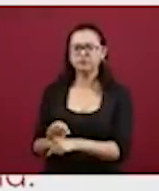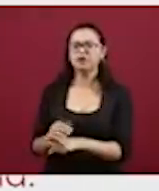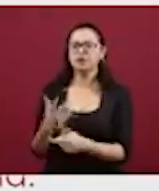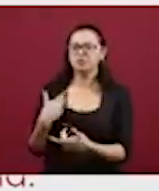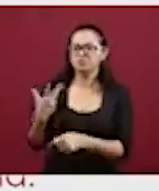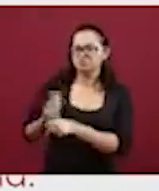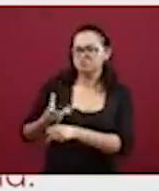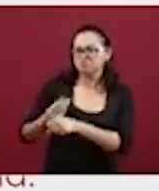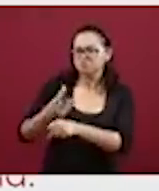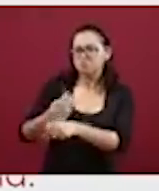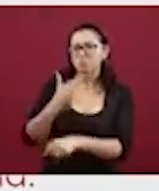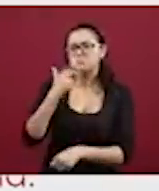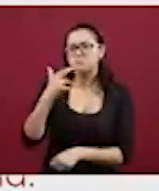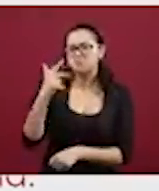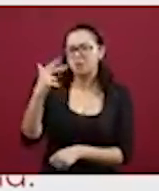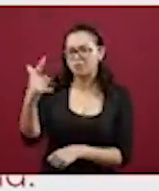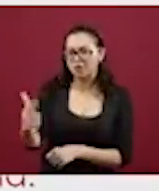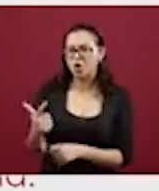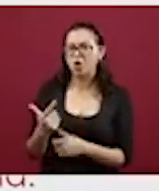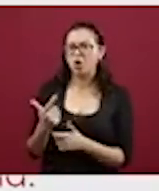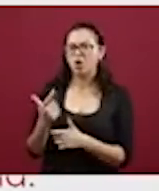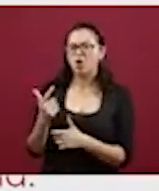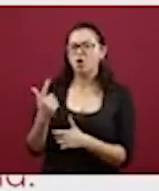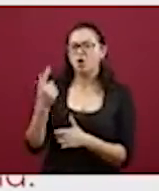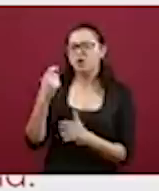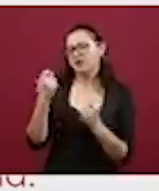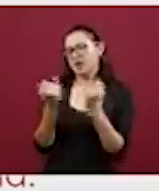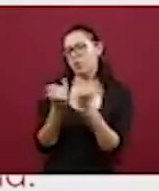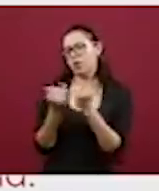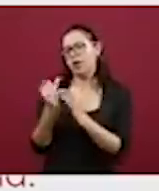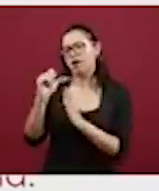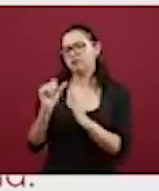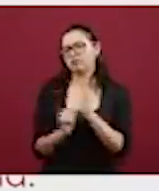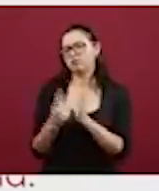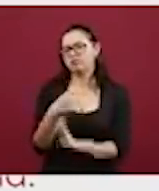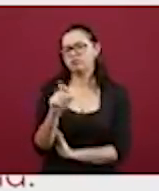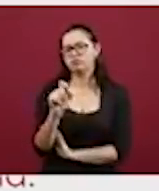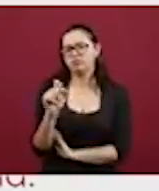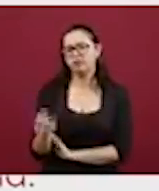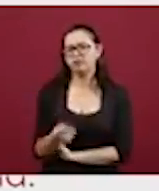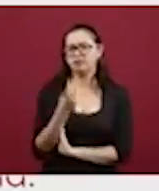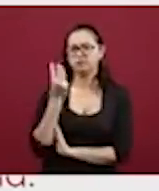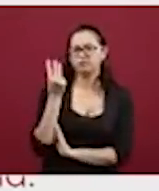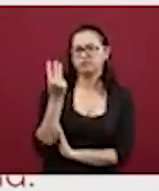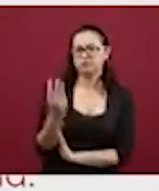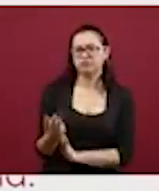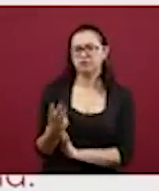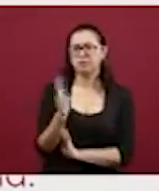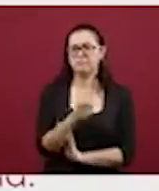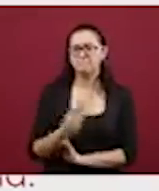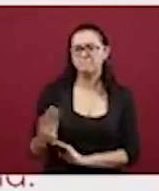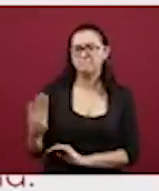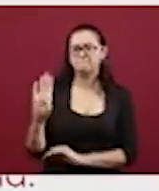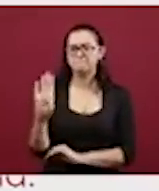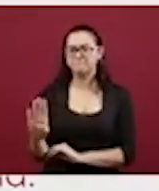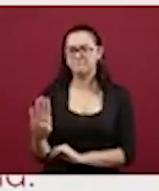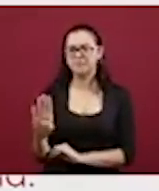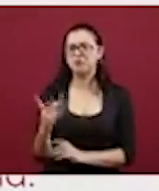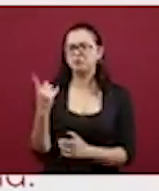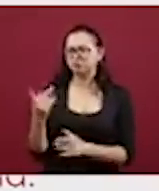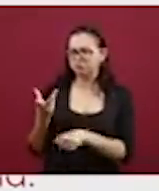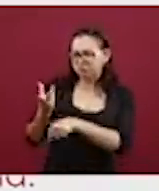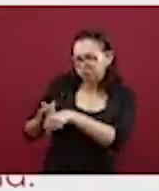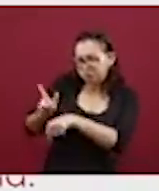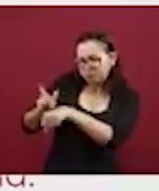mejora se aplica el artículo 123 constitucional apartado B. Quiero hacer hincapié en que estos elementos de